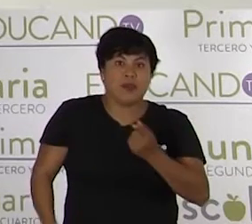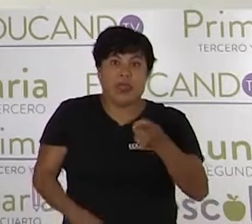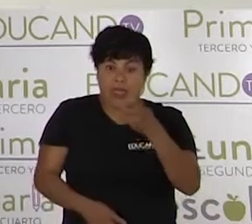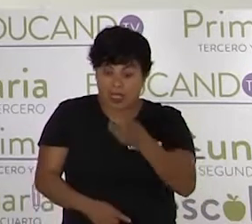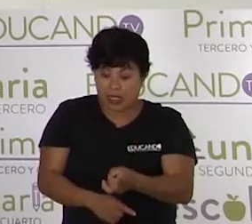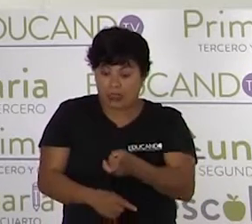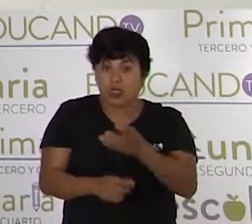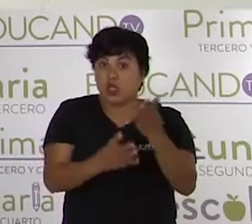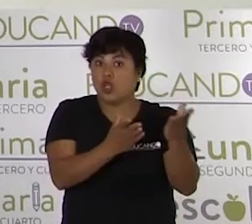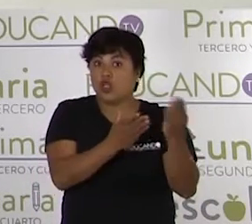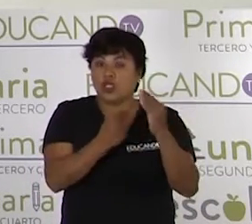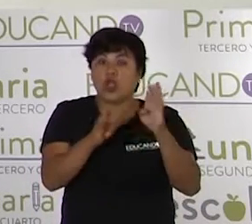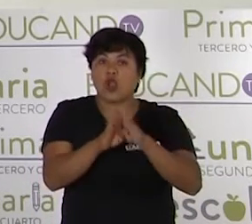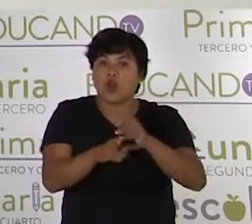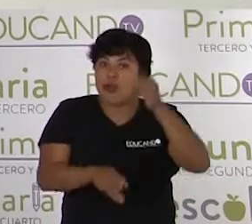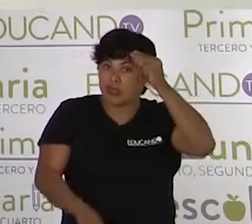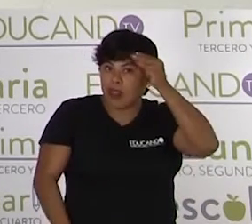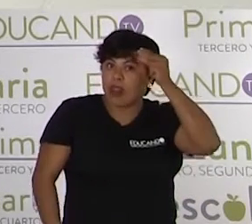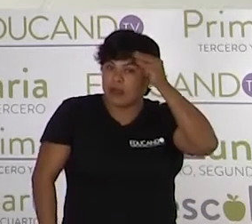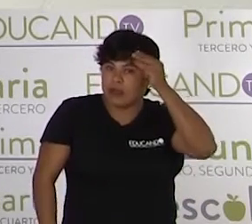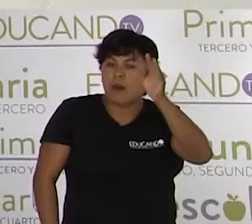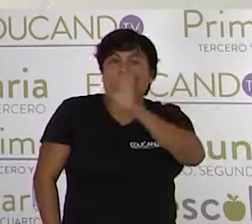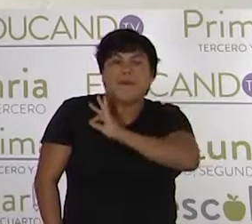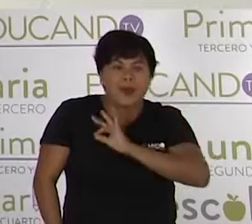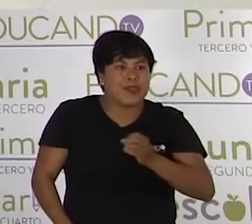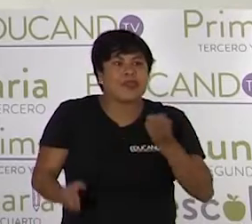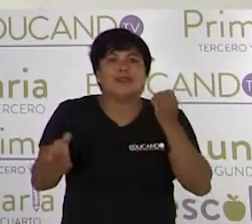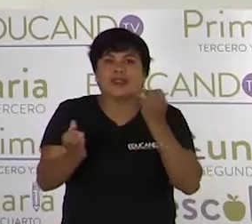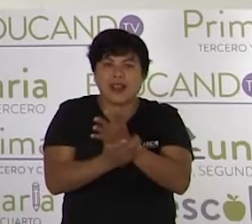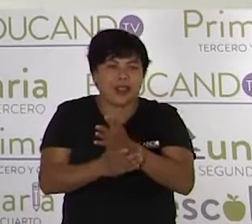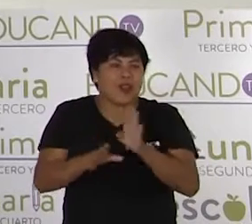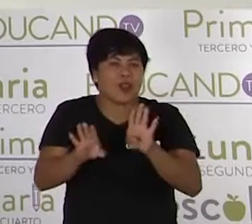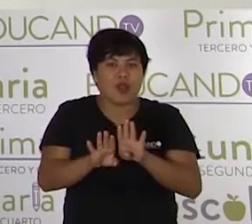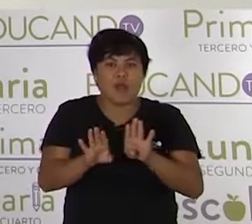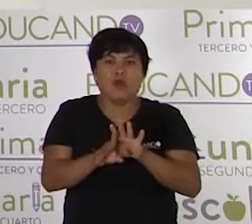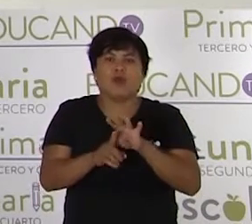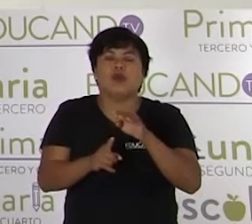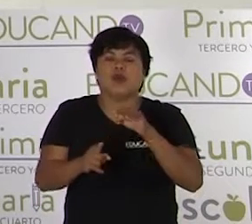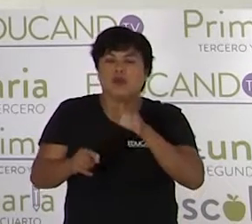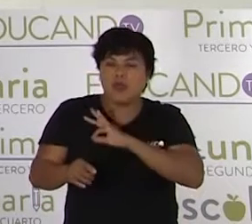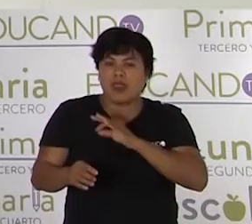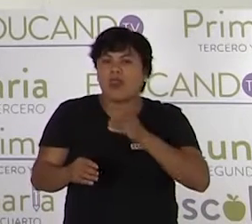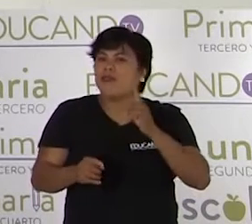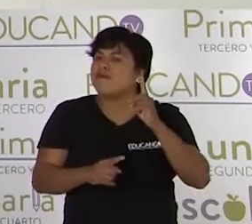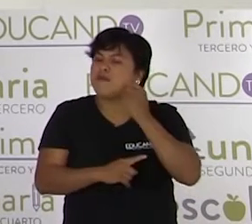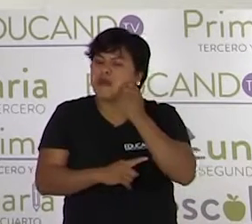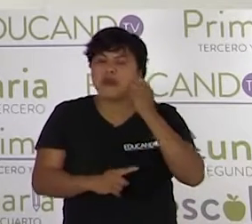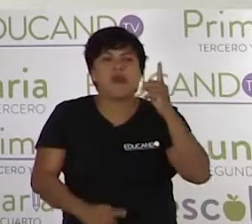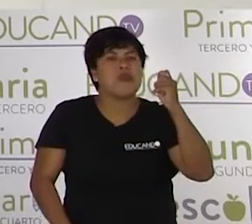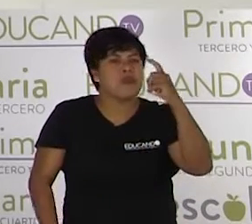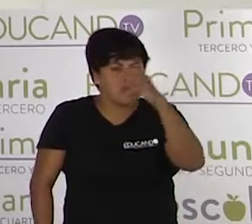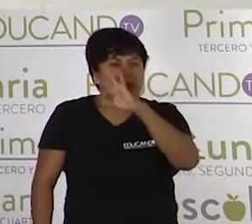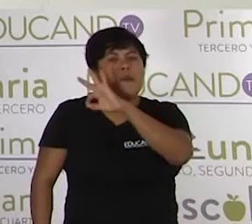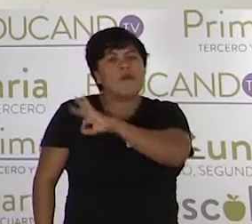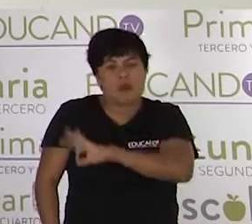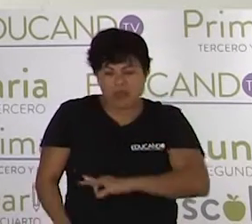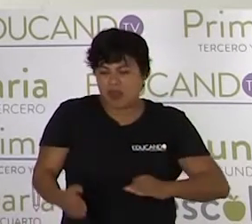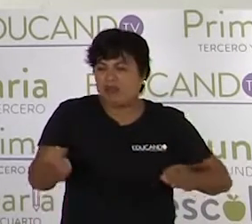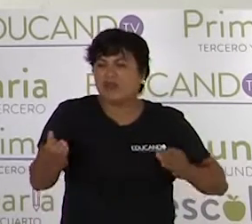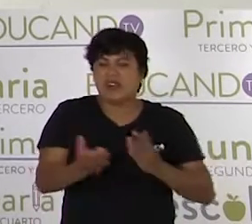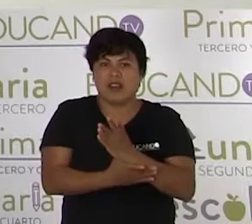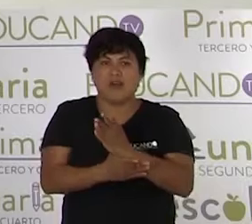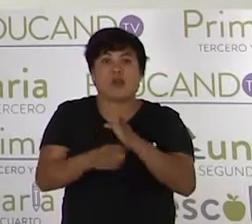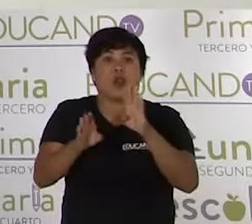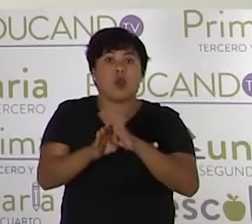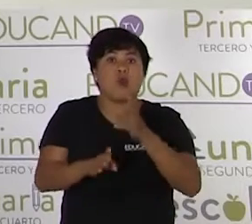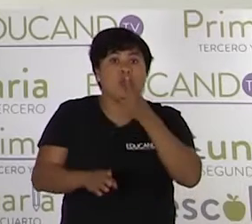enseña que con inteligencia se puede salir de cualquier situación, por difícil que ésta parezca. Pues